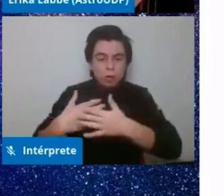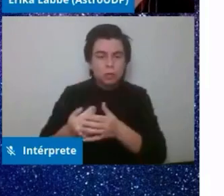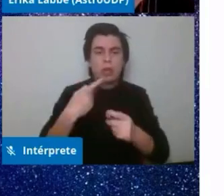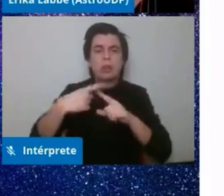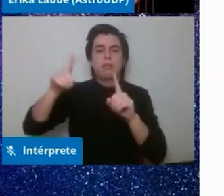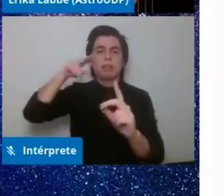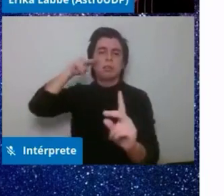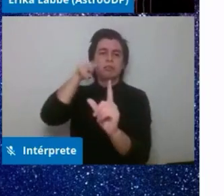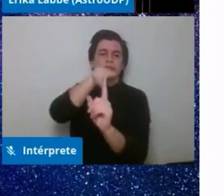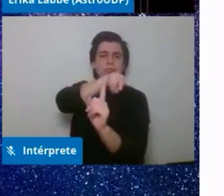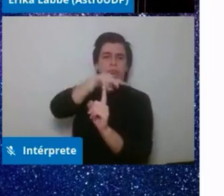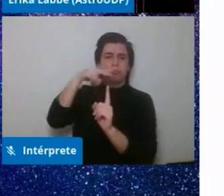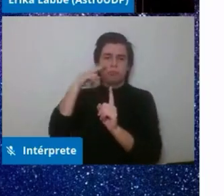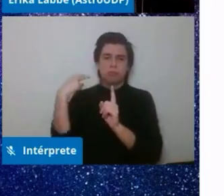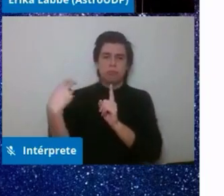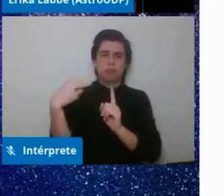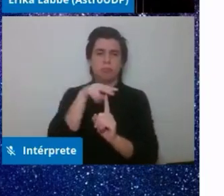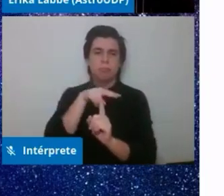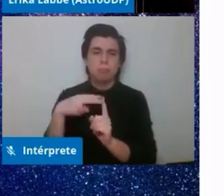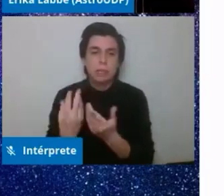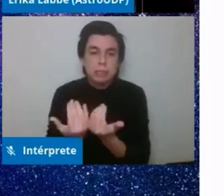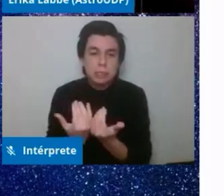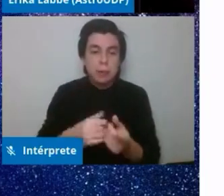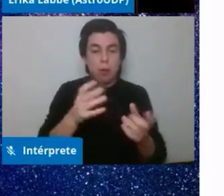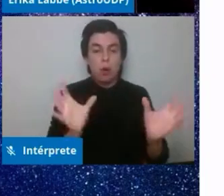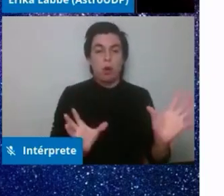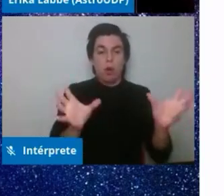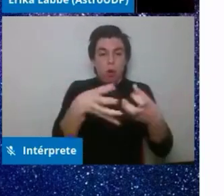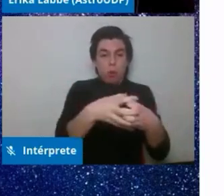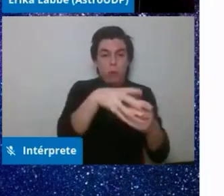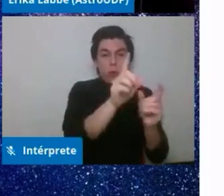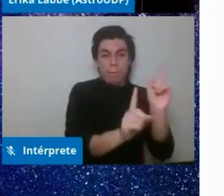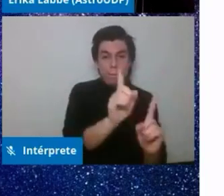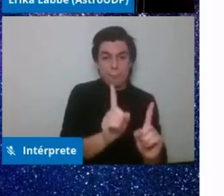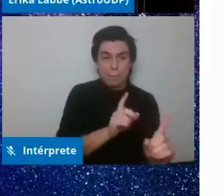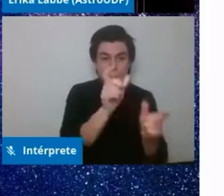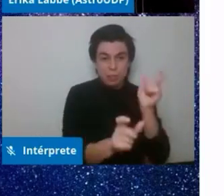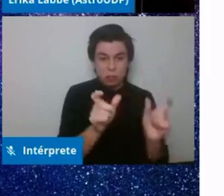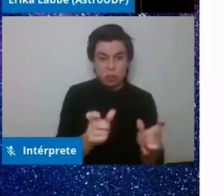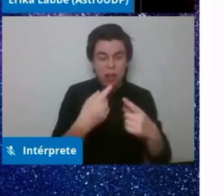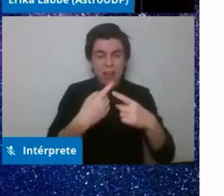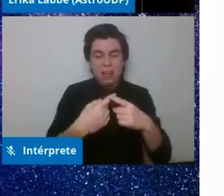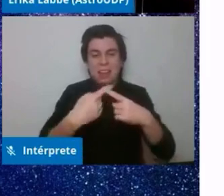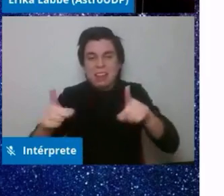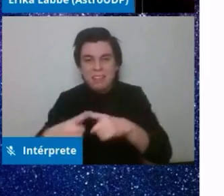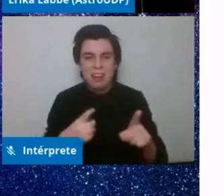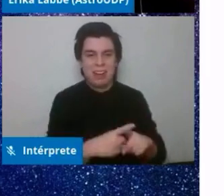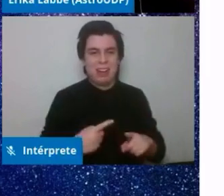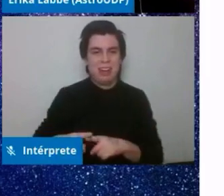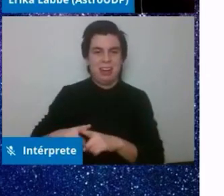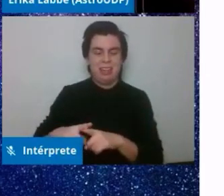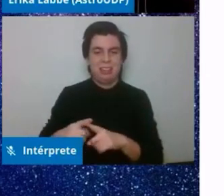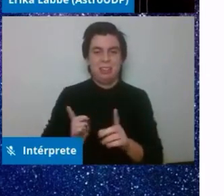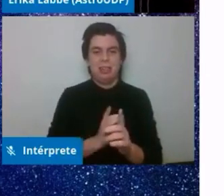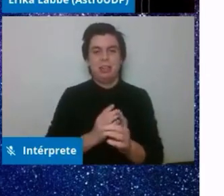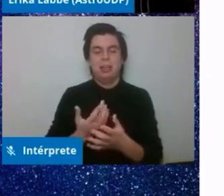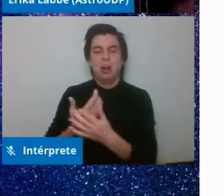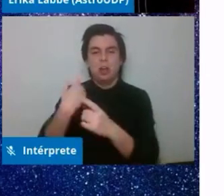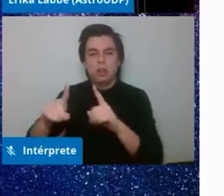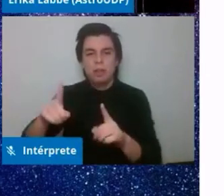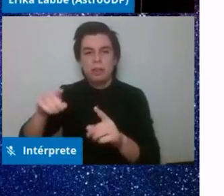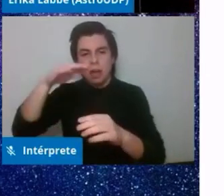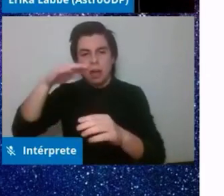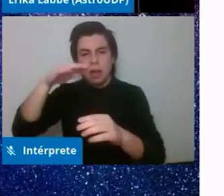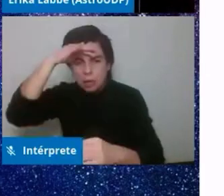pueden hacer es tener un equipo diverso, un equipo de gente que haya tenido distintas aproximaciones a la naturaleza. Y bueno,